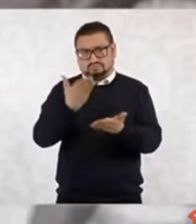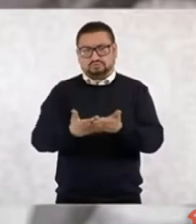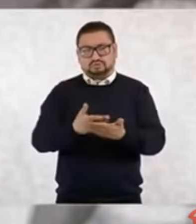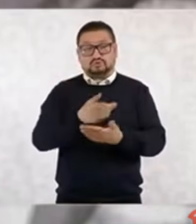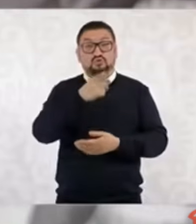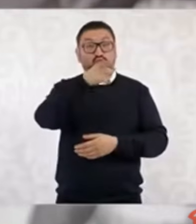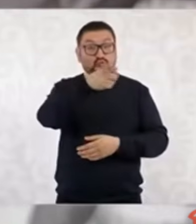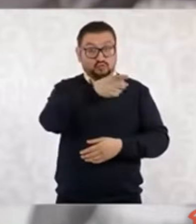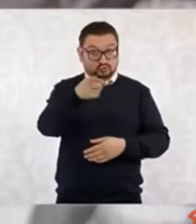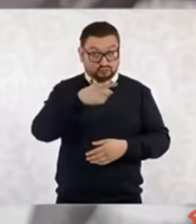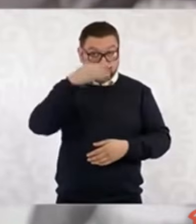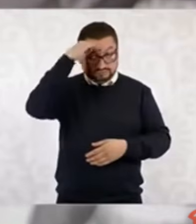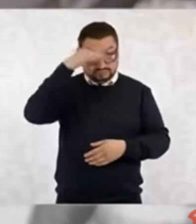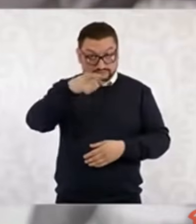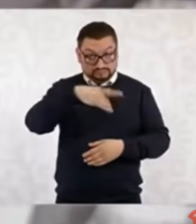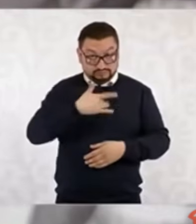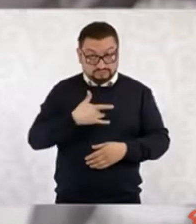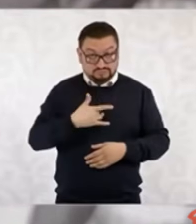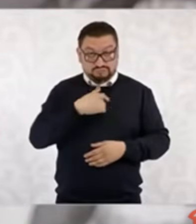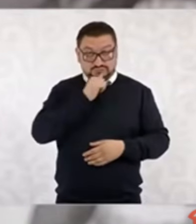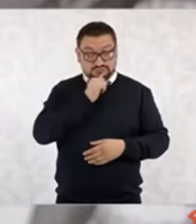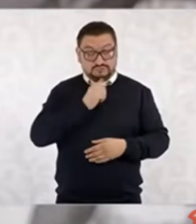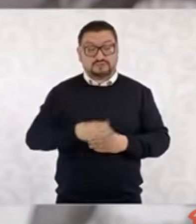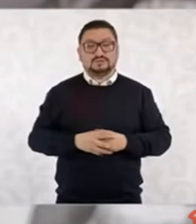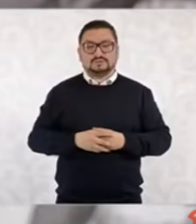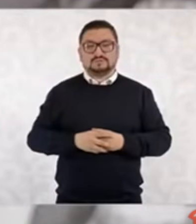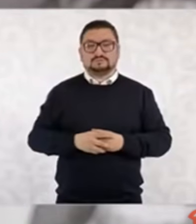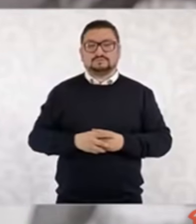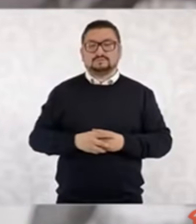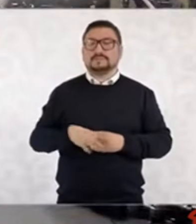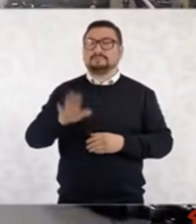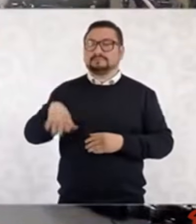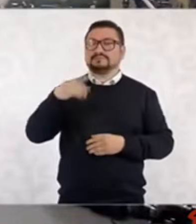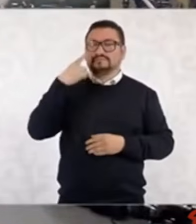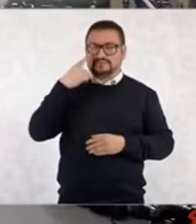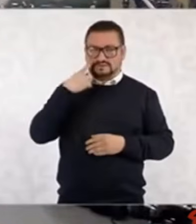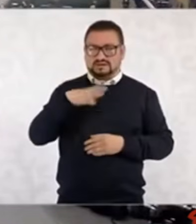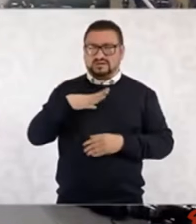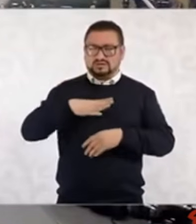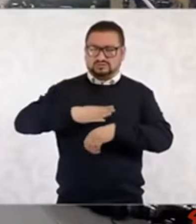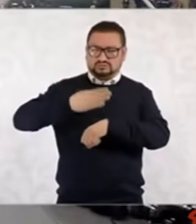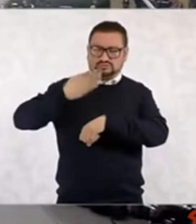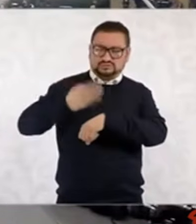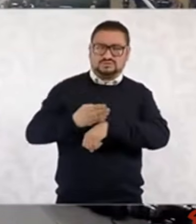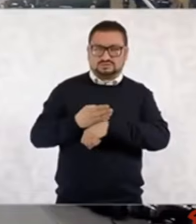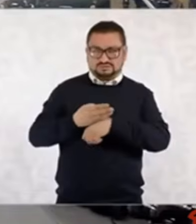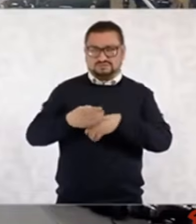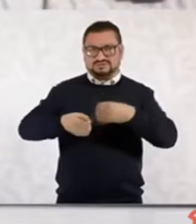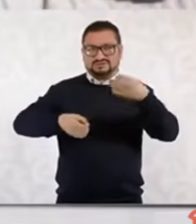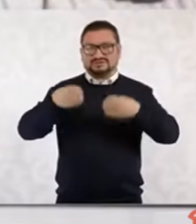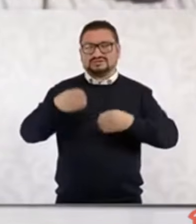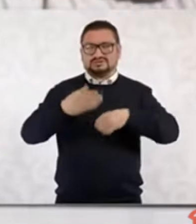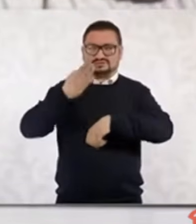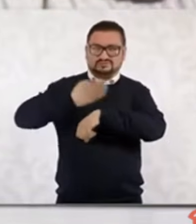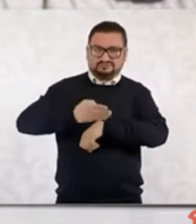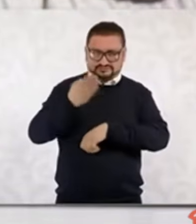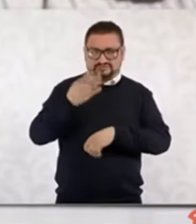ha considerado. Existe el de disciplina judicial, el Tribunal de Disciplina